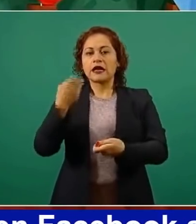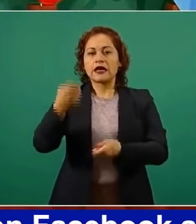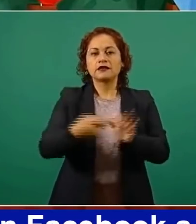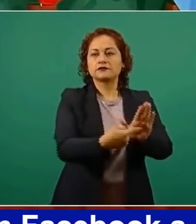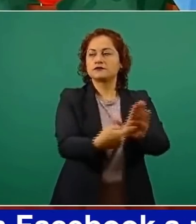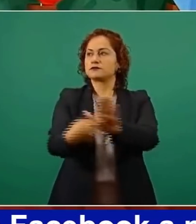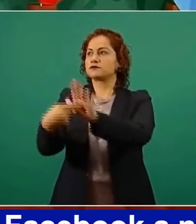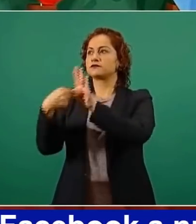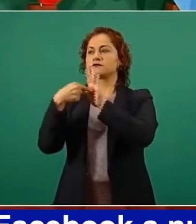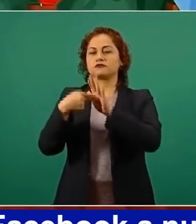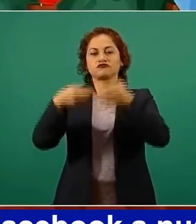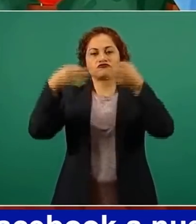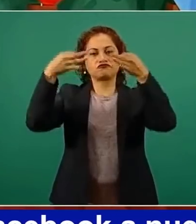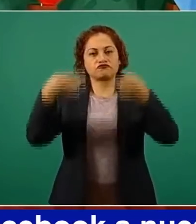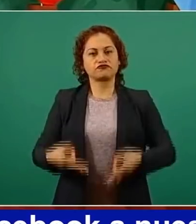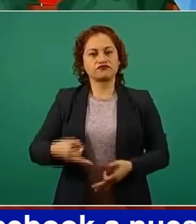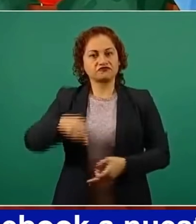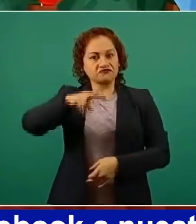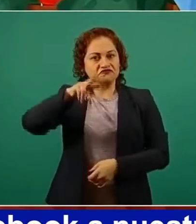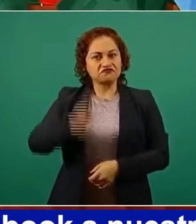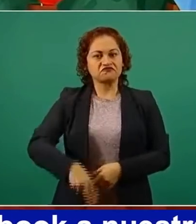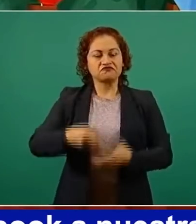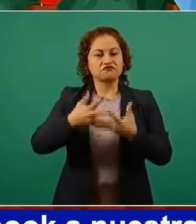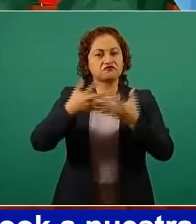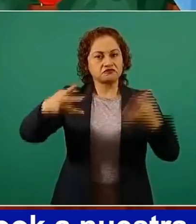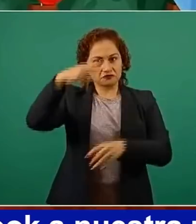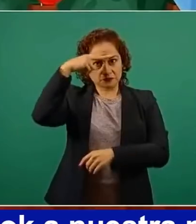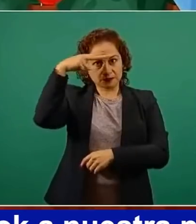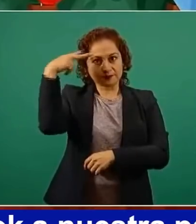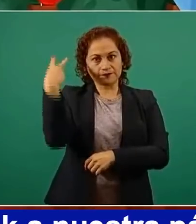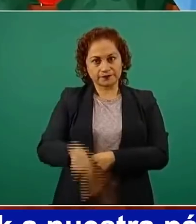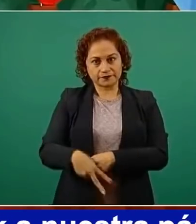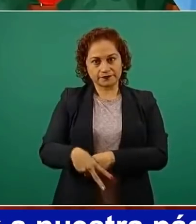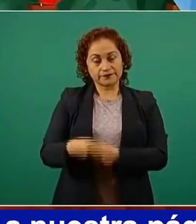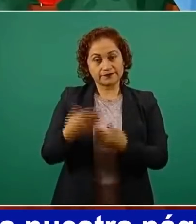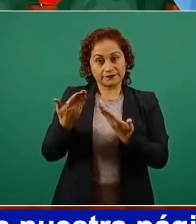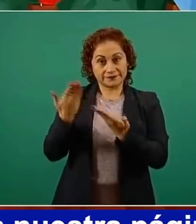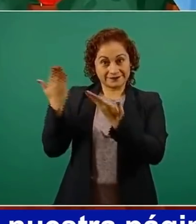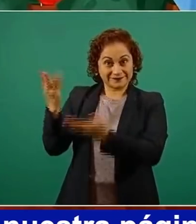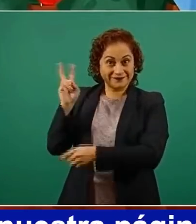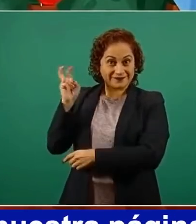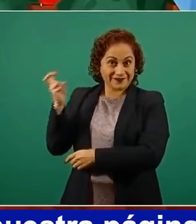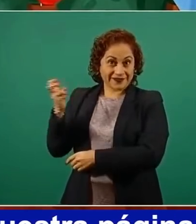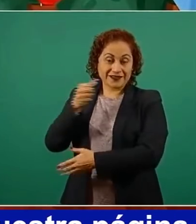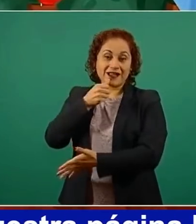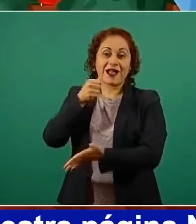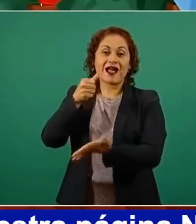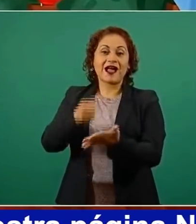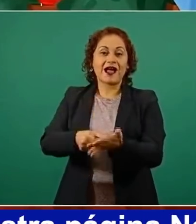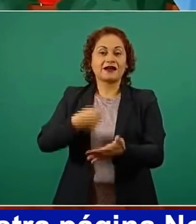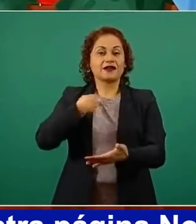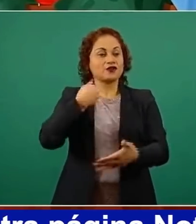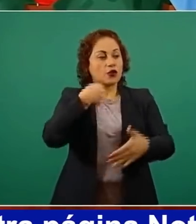Esa es la carta que envío el día de hoy a los gobernadores.